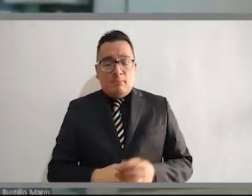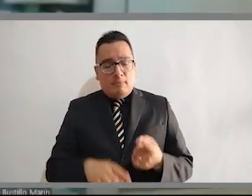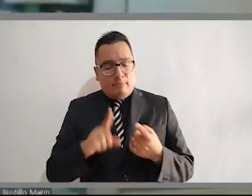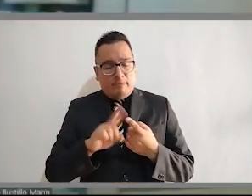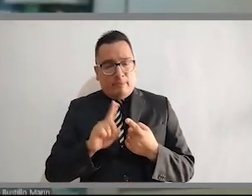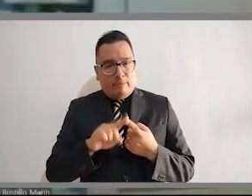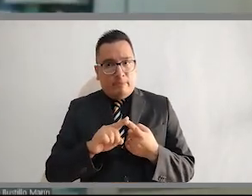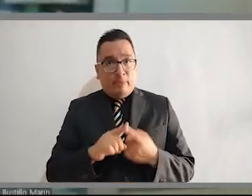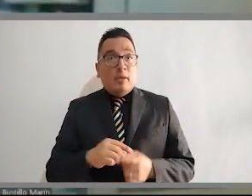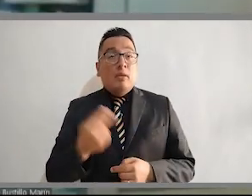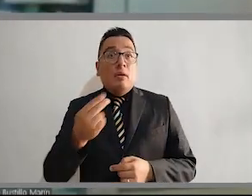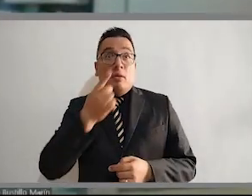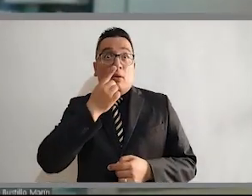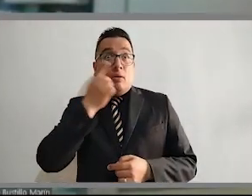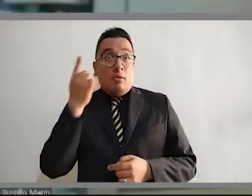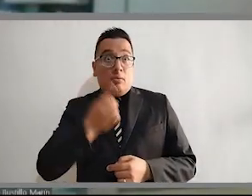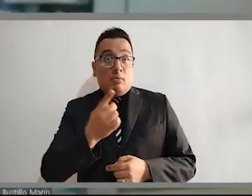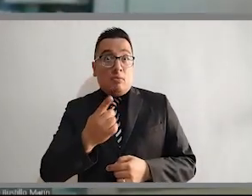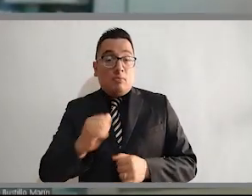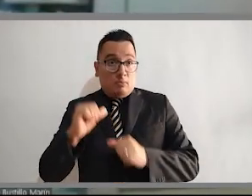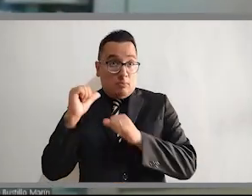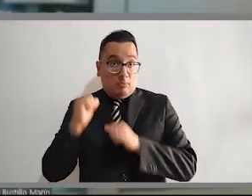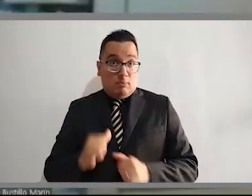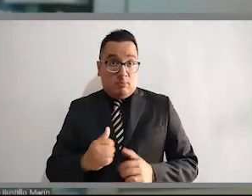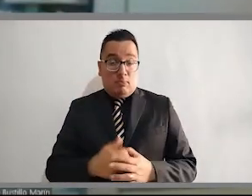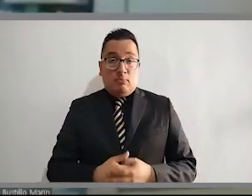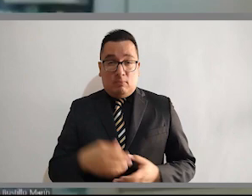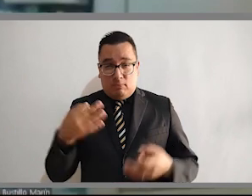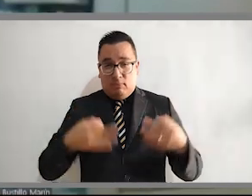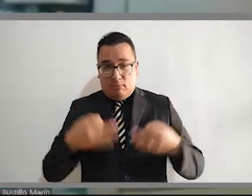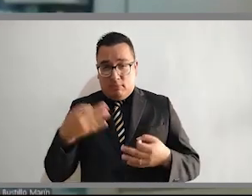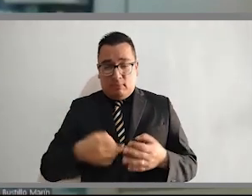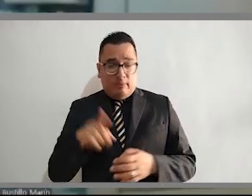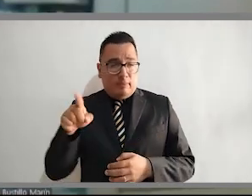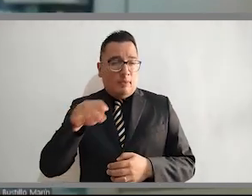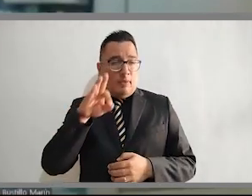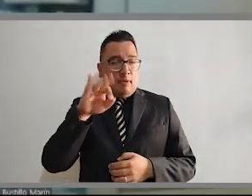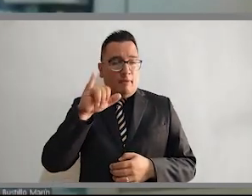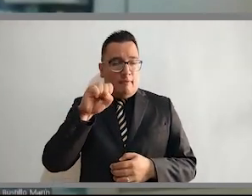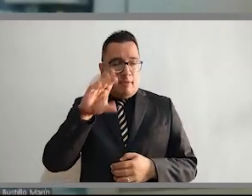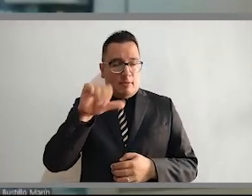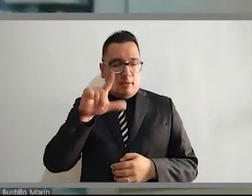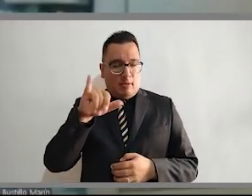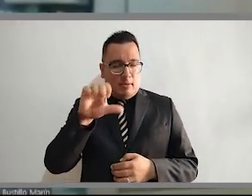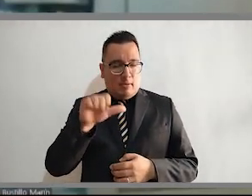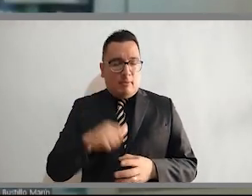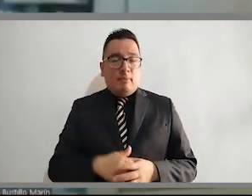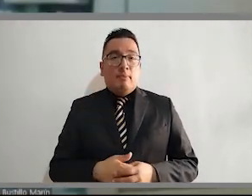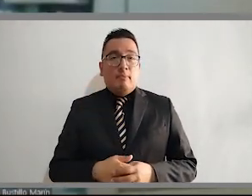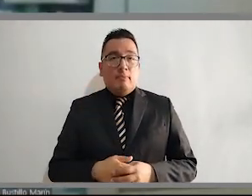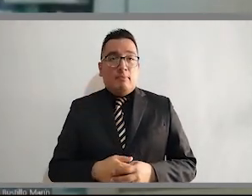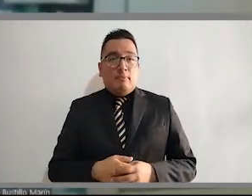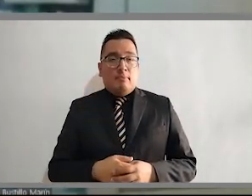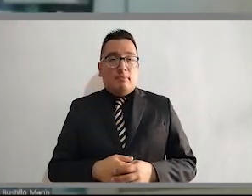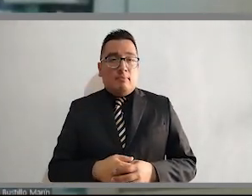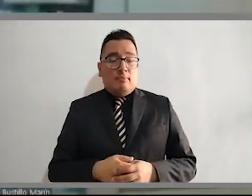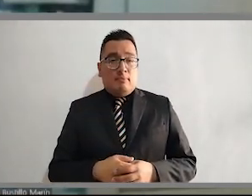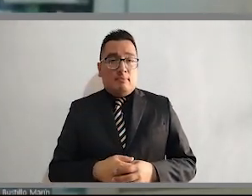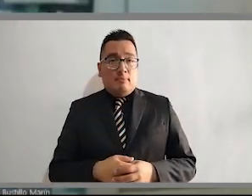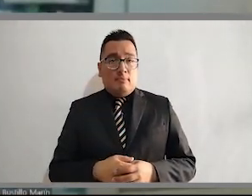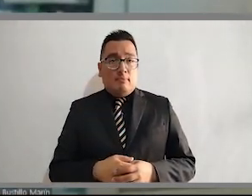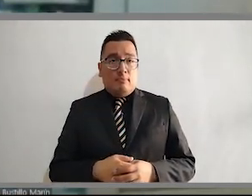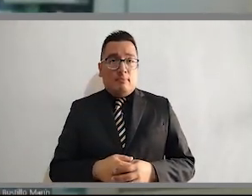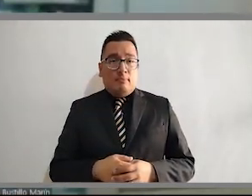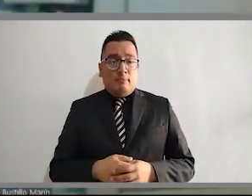Primero sería la denuncia penal, ¿no?, ante la Fiscalía de Delitos Electorales.